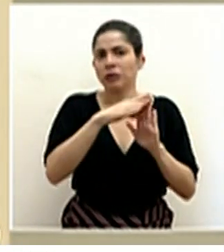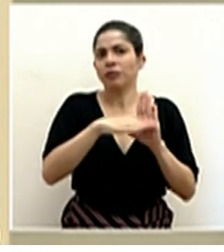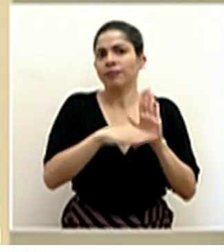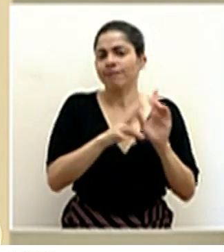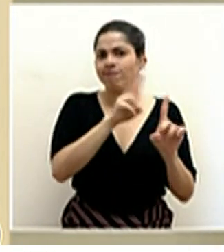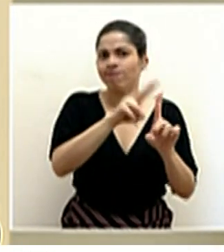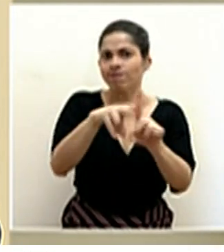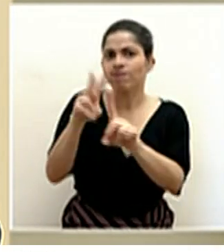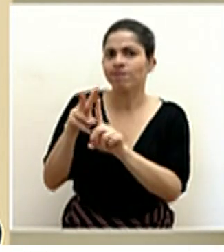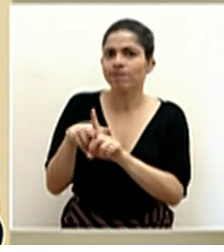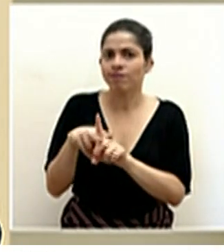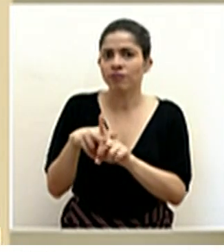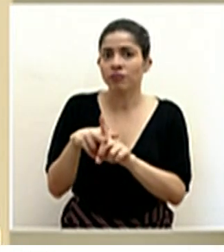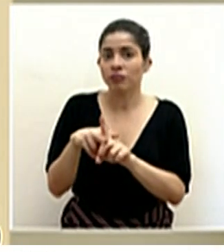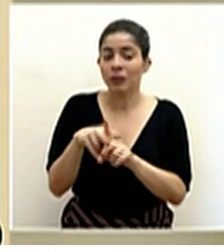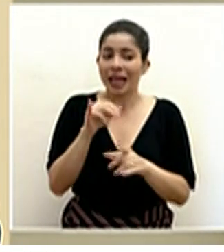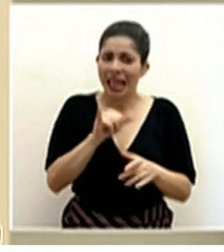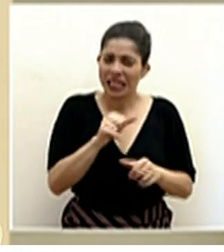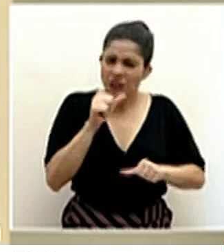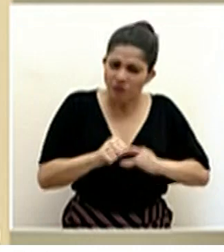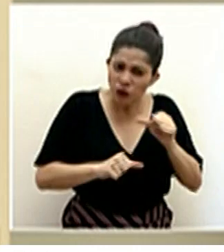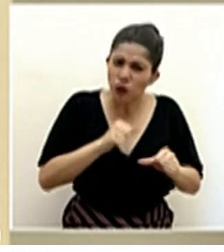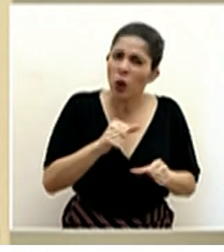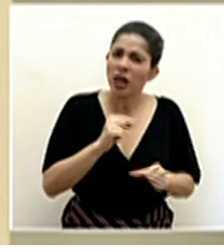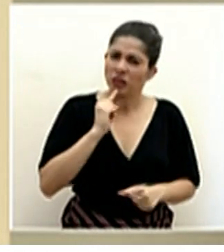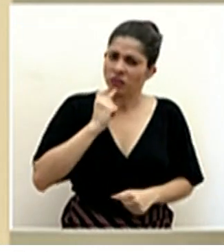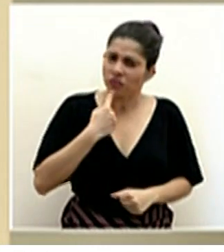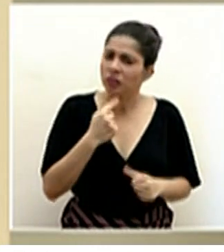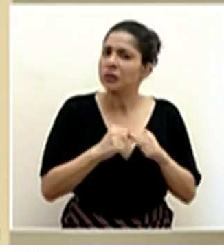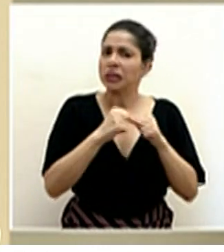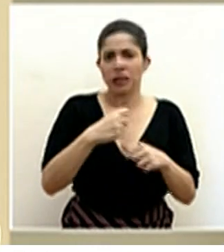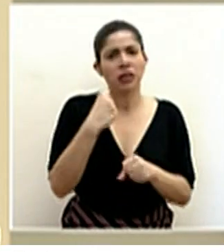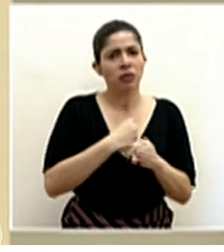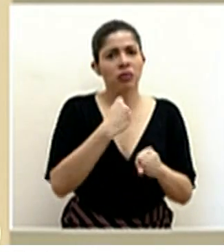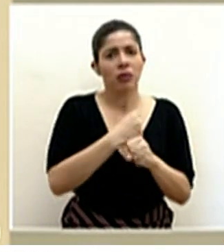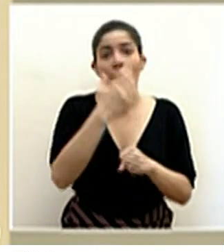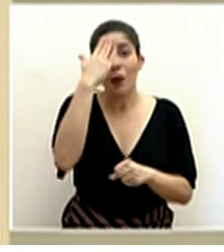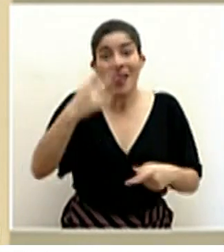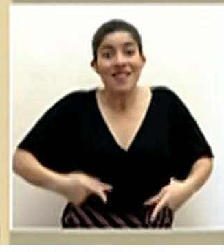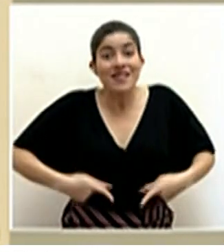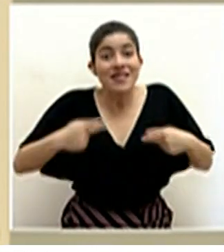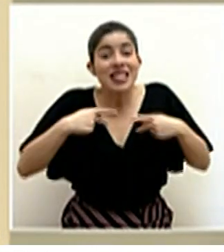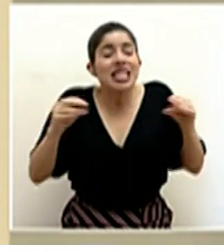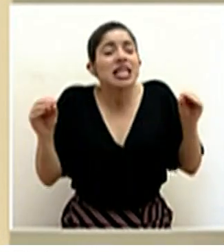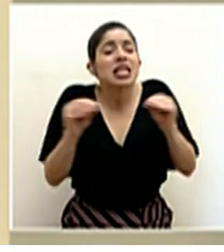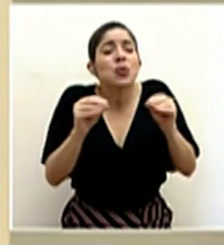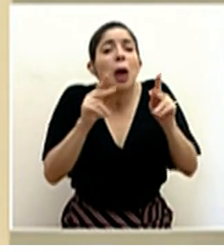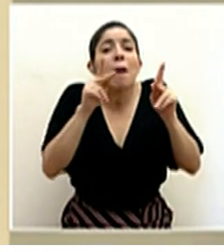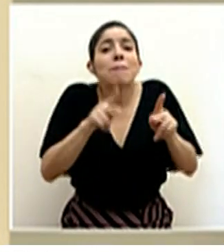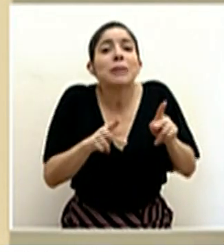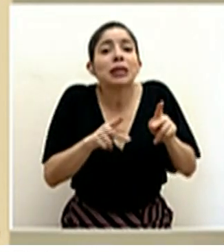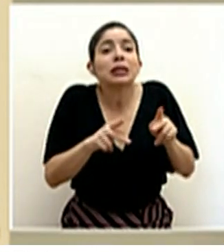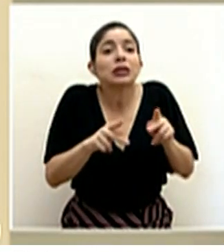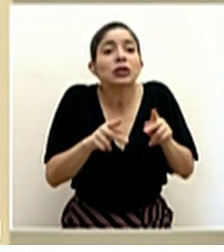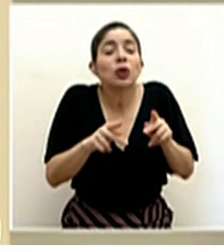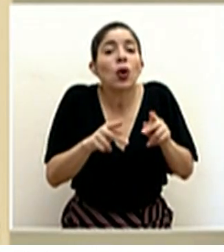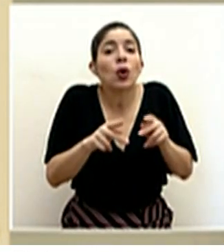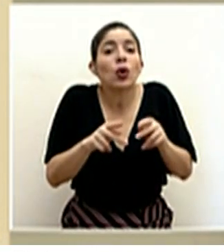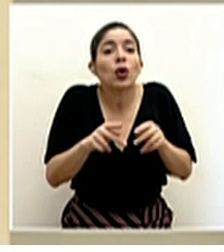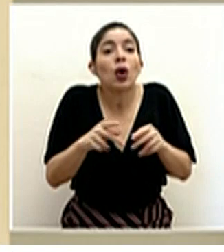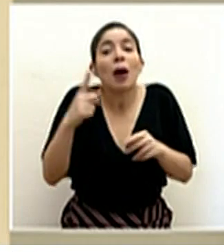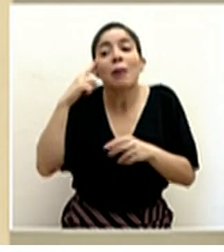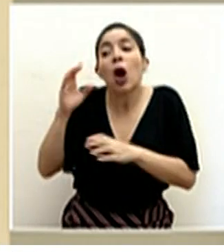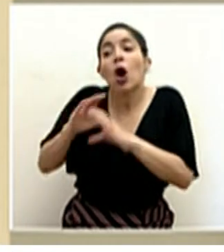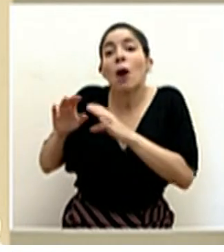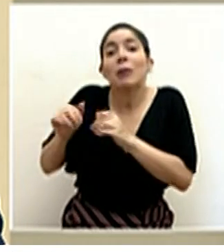estamos aplicando. Y con ese ahínco y esa vehemencia lo seguiremos haciendo, porque la vida de ninguna persona puede estar por encima de cualquier